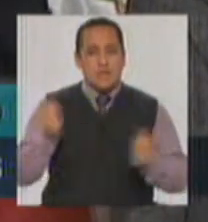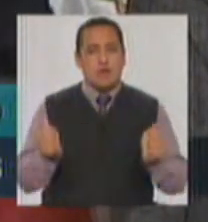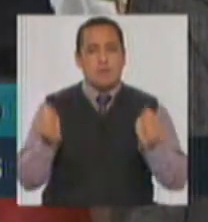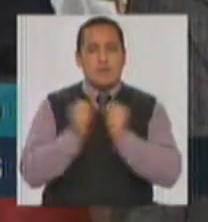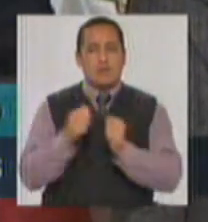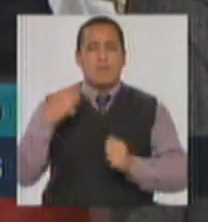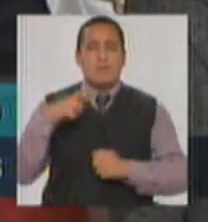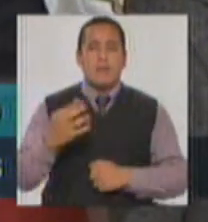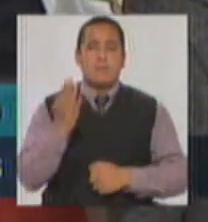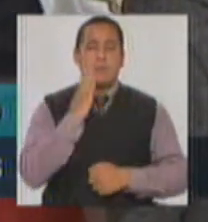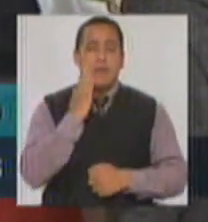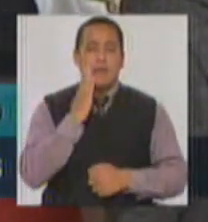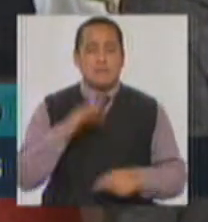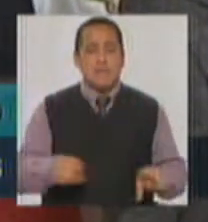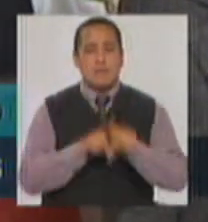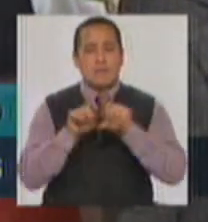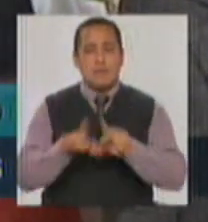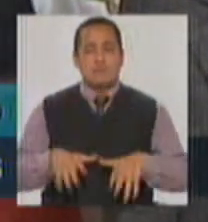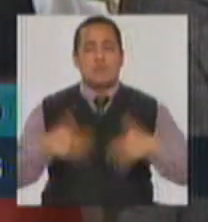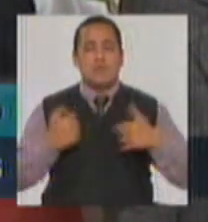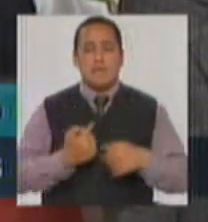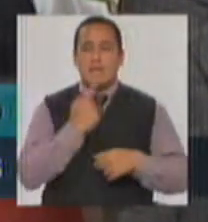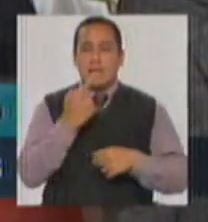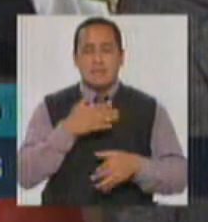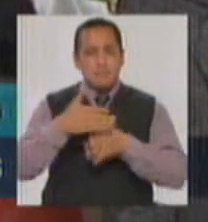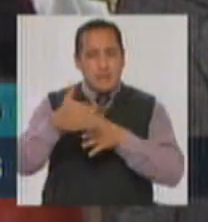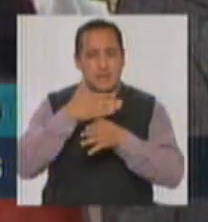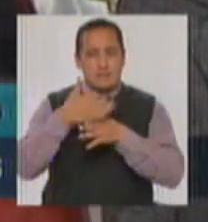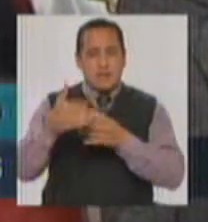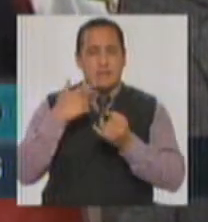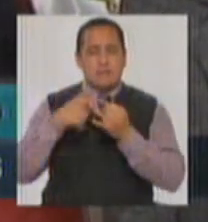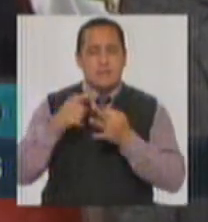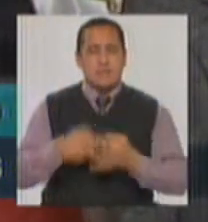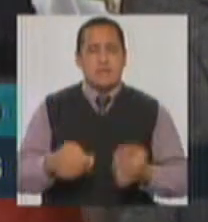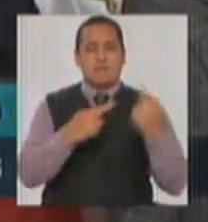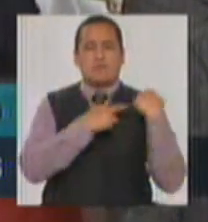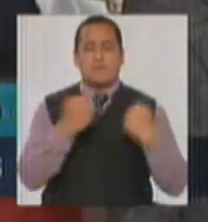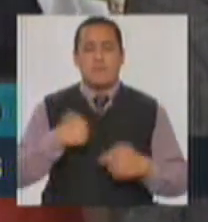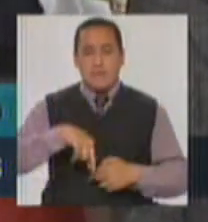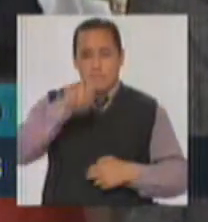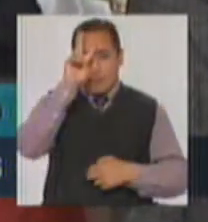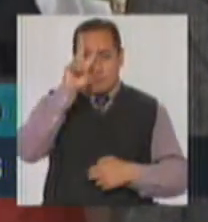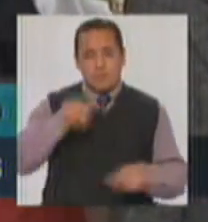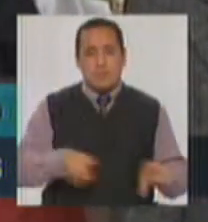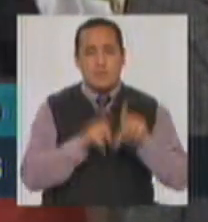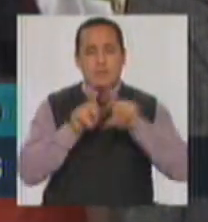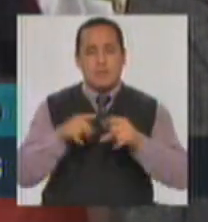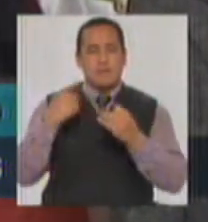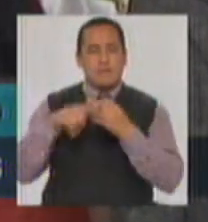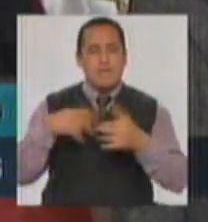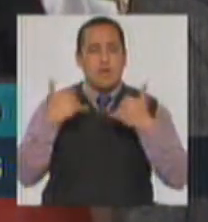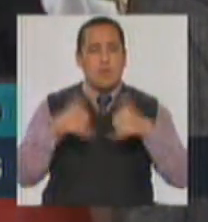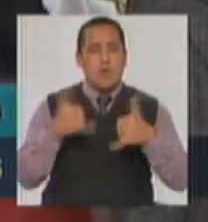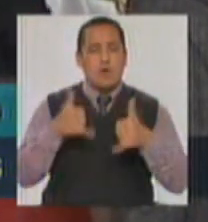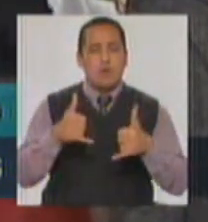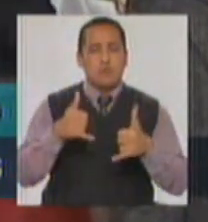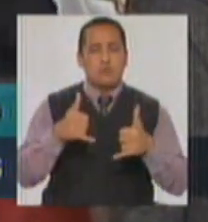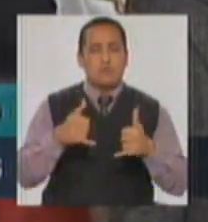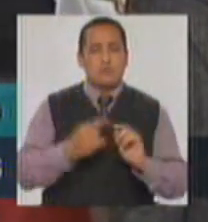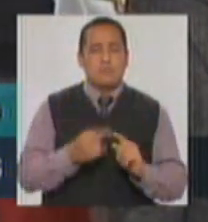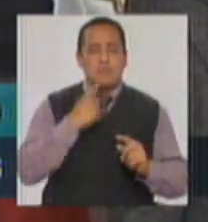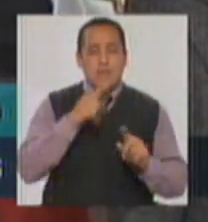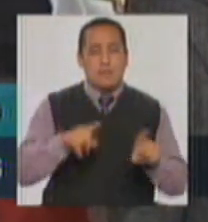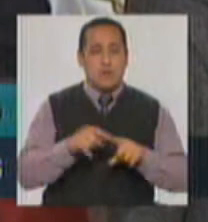acompañamiento de sus padres, poder ser participantes, representantes del Perú para los Juegos Panamericanos.